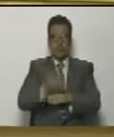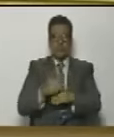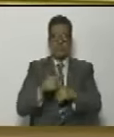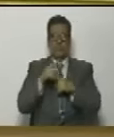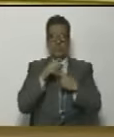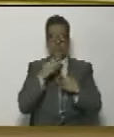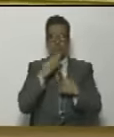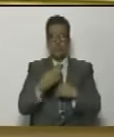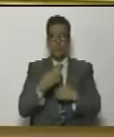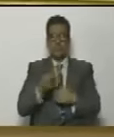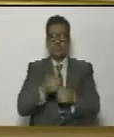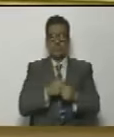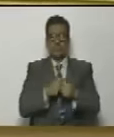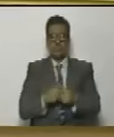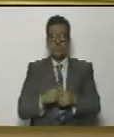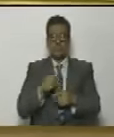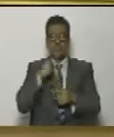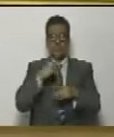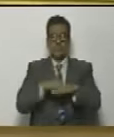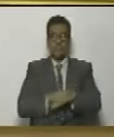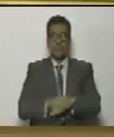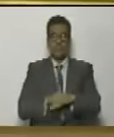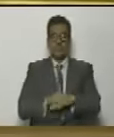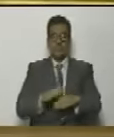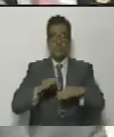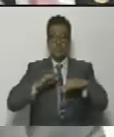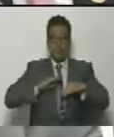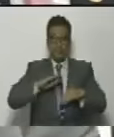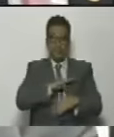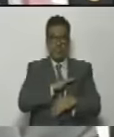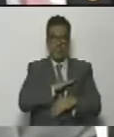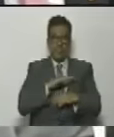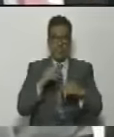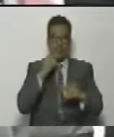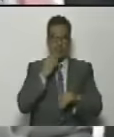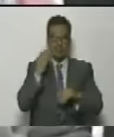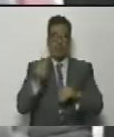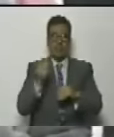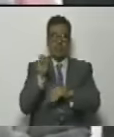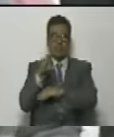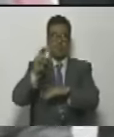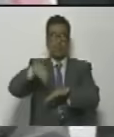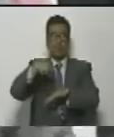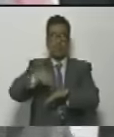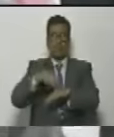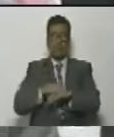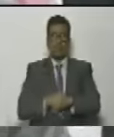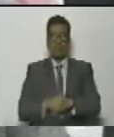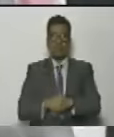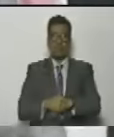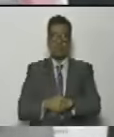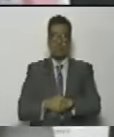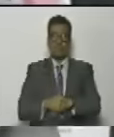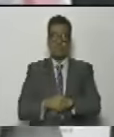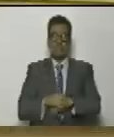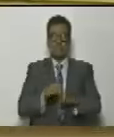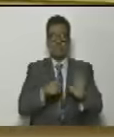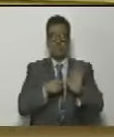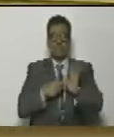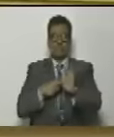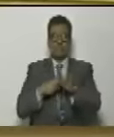le expresamos lo que es la posición de la Junta Directiva de la Asamblea Nacional, la